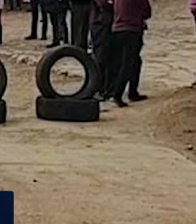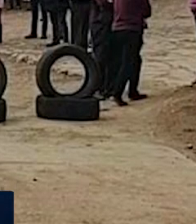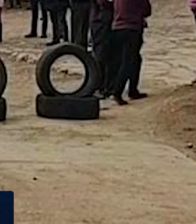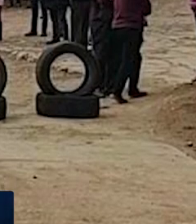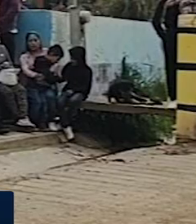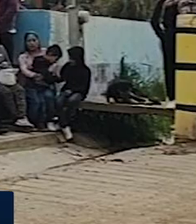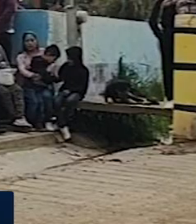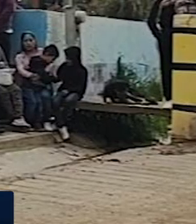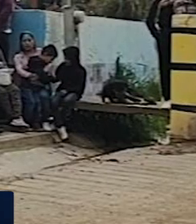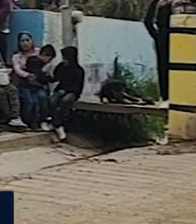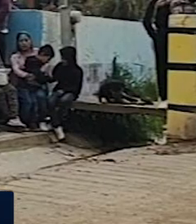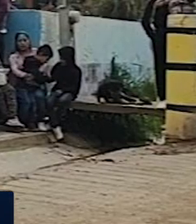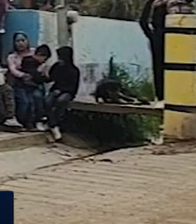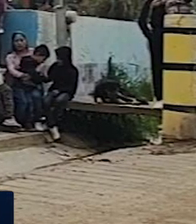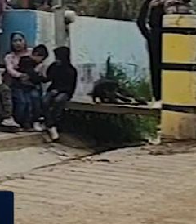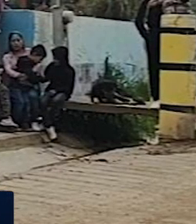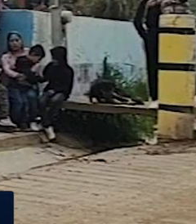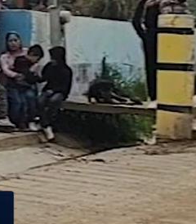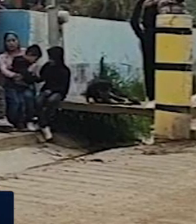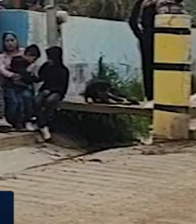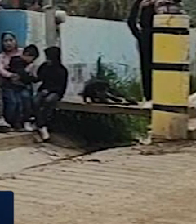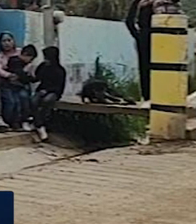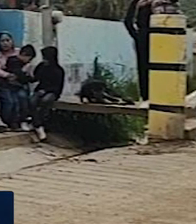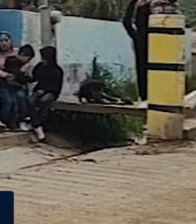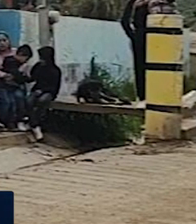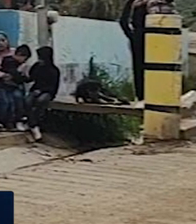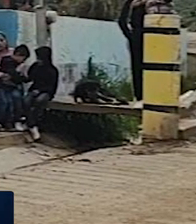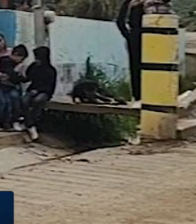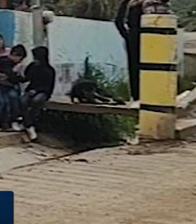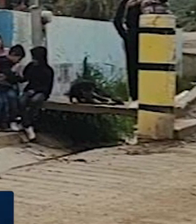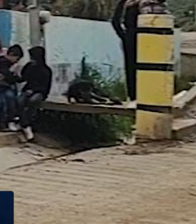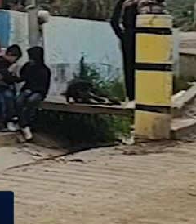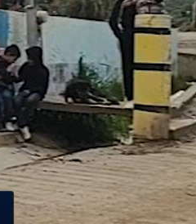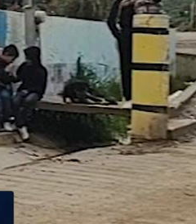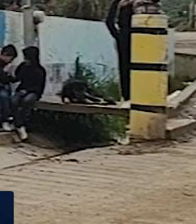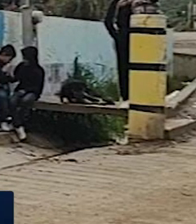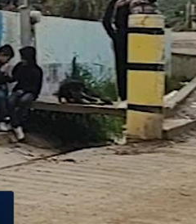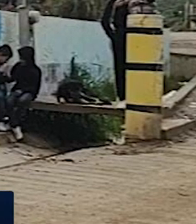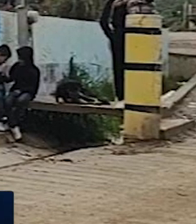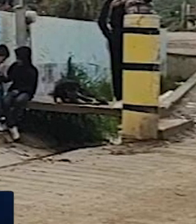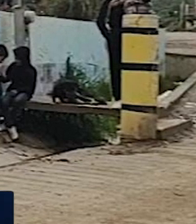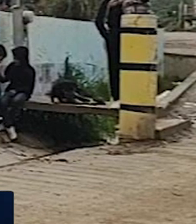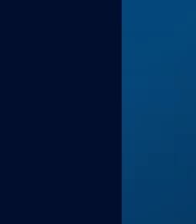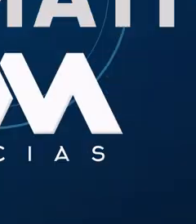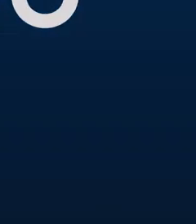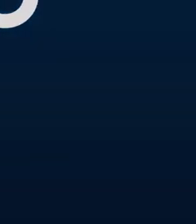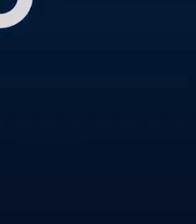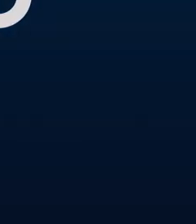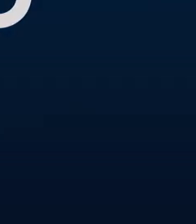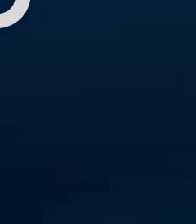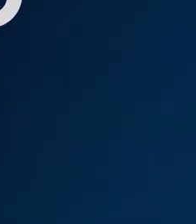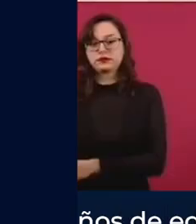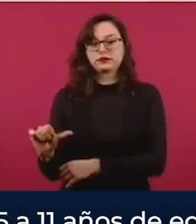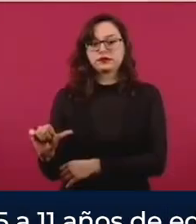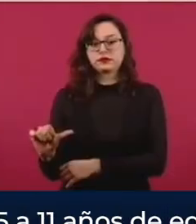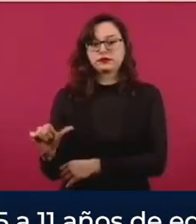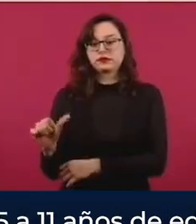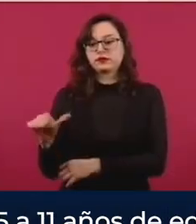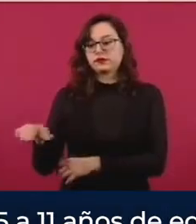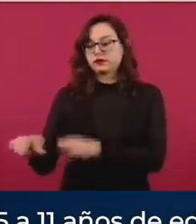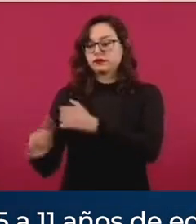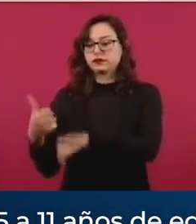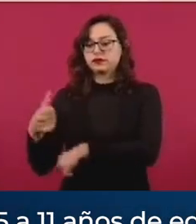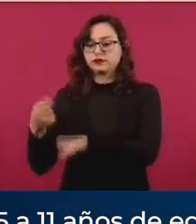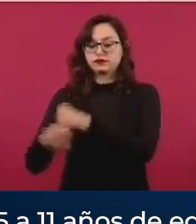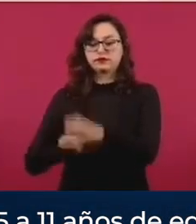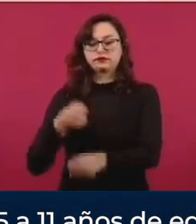red de agua potable de esta población por parte de la Comisión Estatal del Agua y la Secretaría de Finanzas. En la conferencia